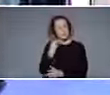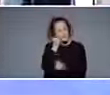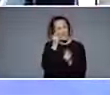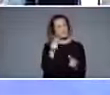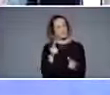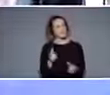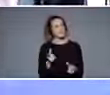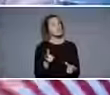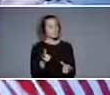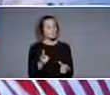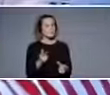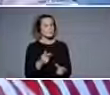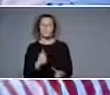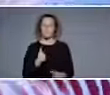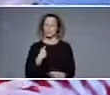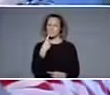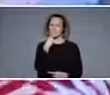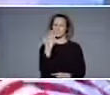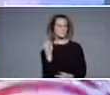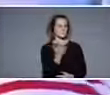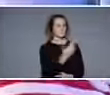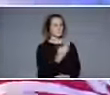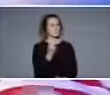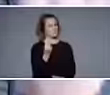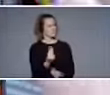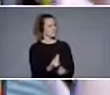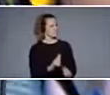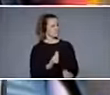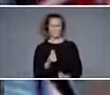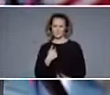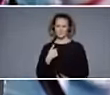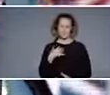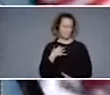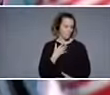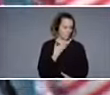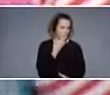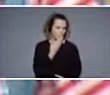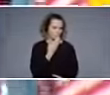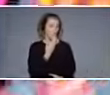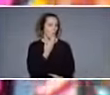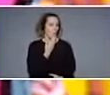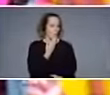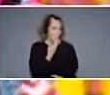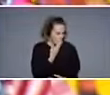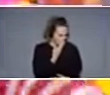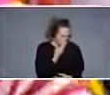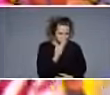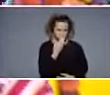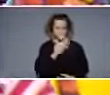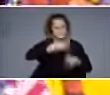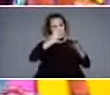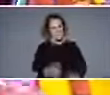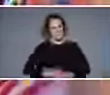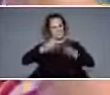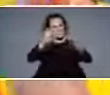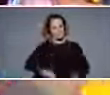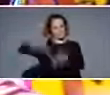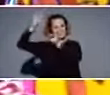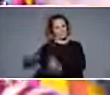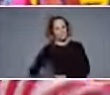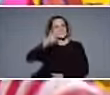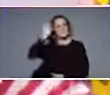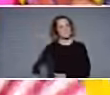ya, que voy notando un sufrillo que me empieza a provocar. Siempre se me sienta